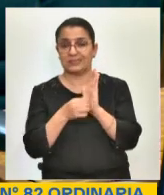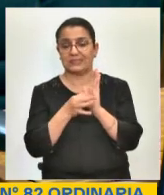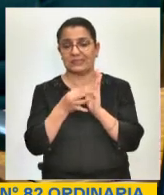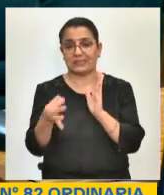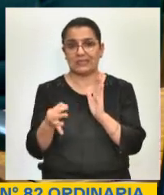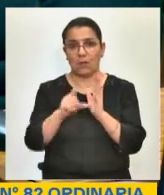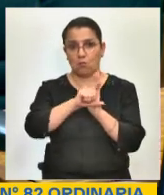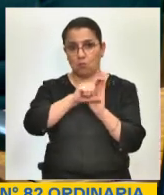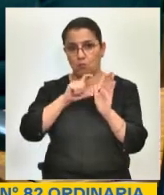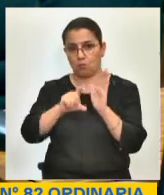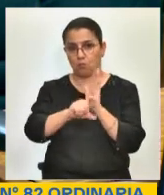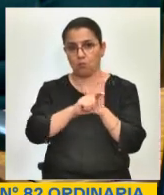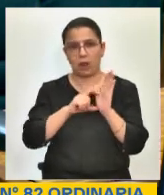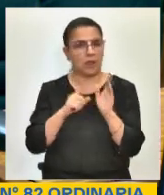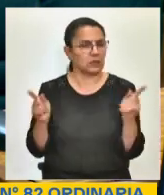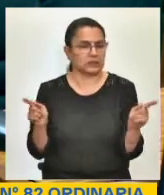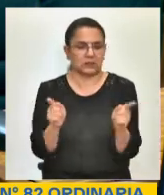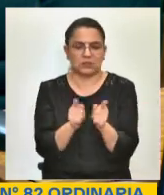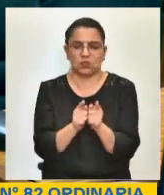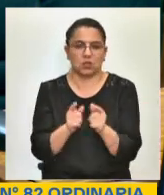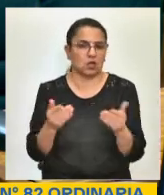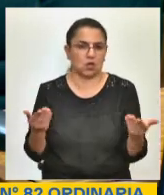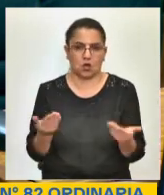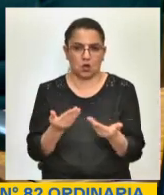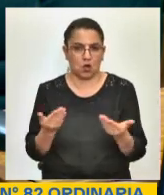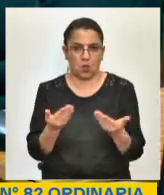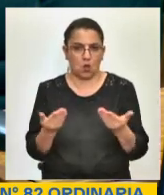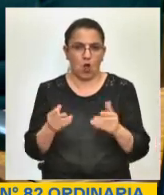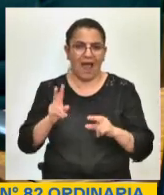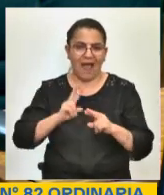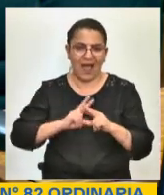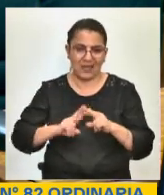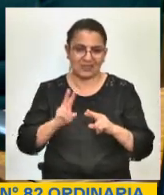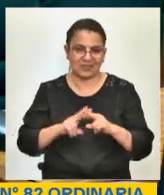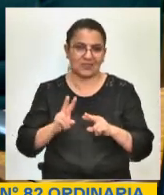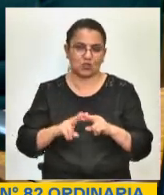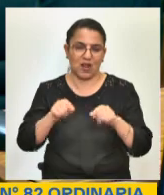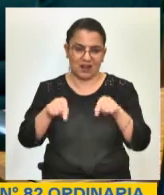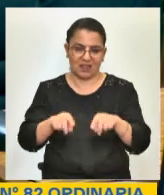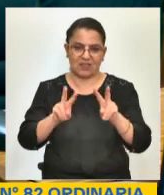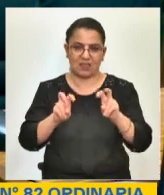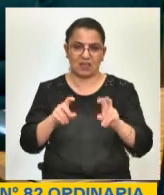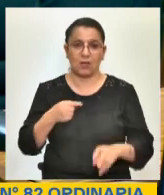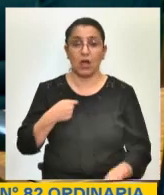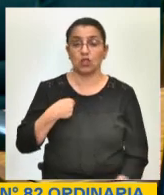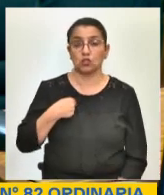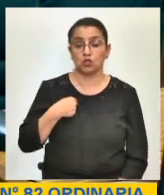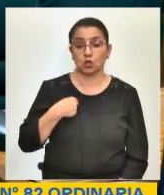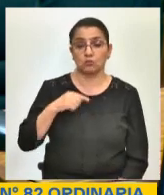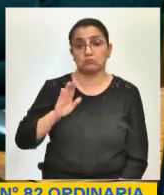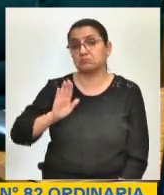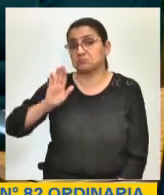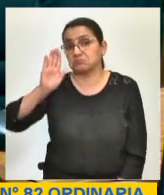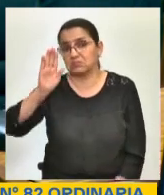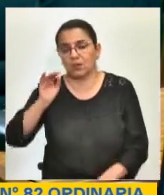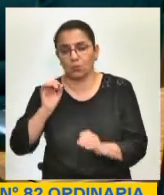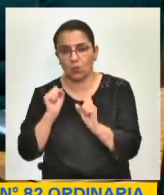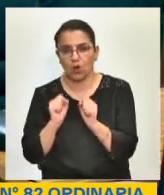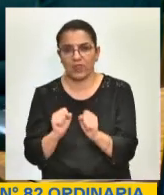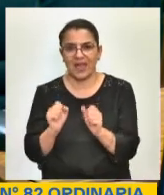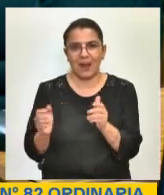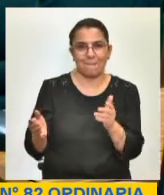párrafos de manera resumida Cómo abordar este tema me ofrecí y para poder ser